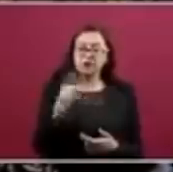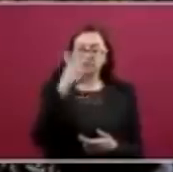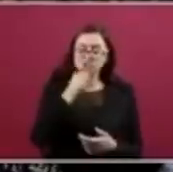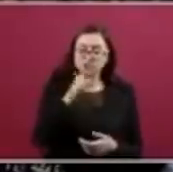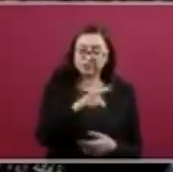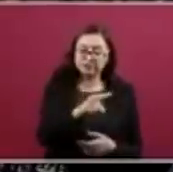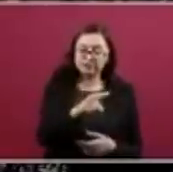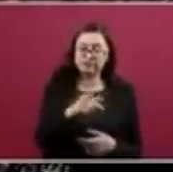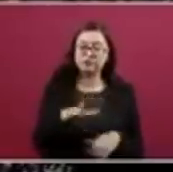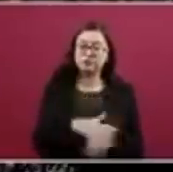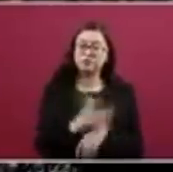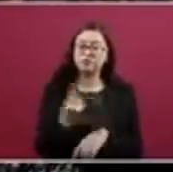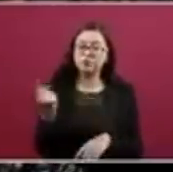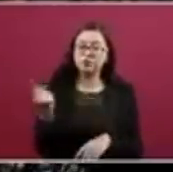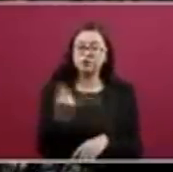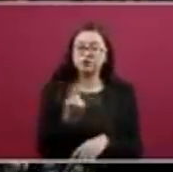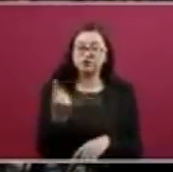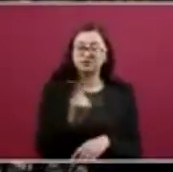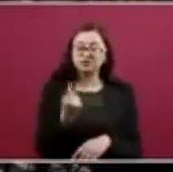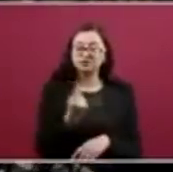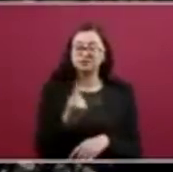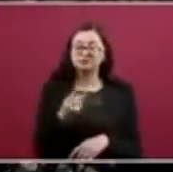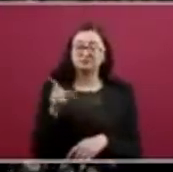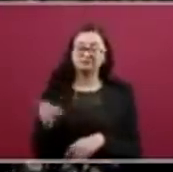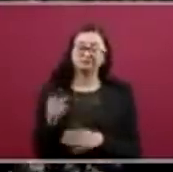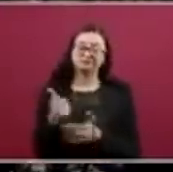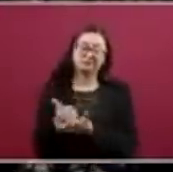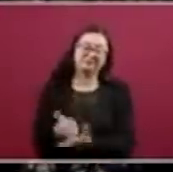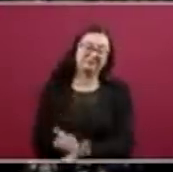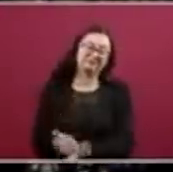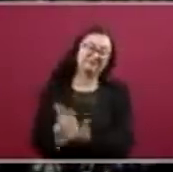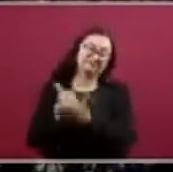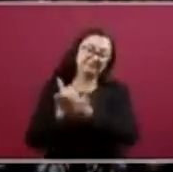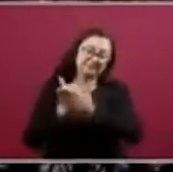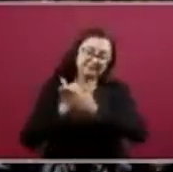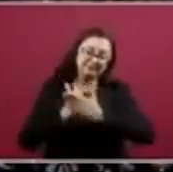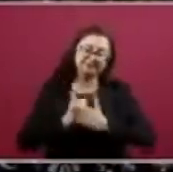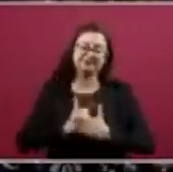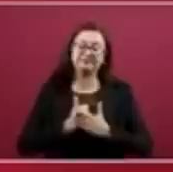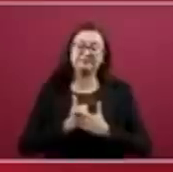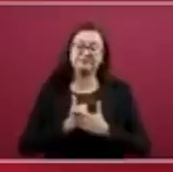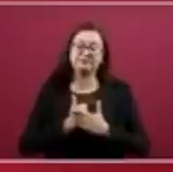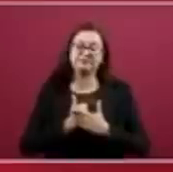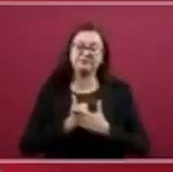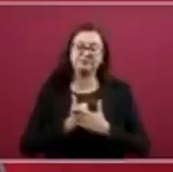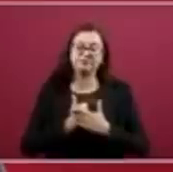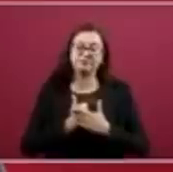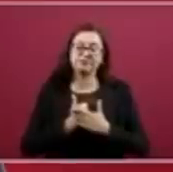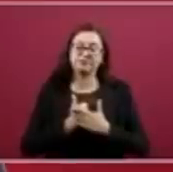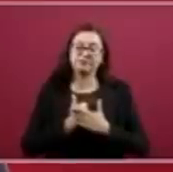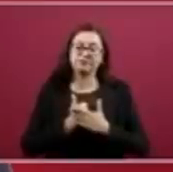porque ella nos está ayudando en